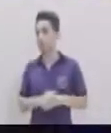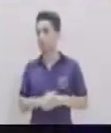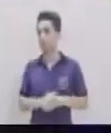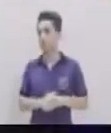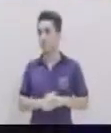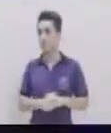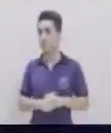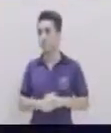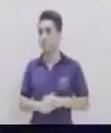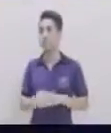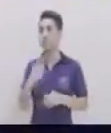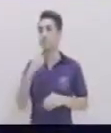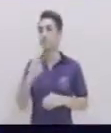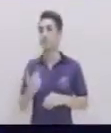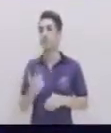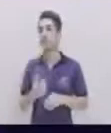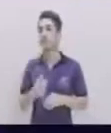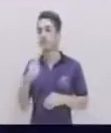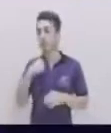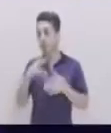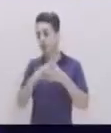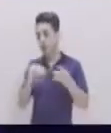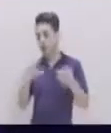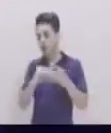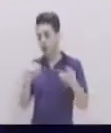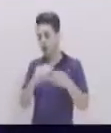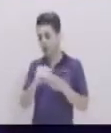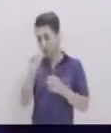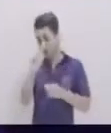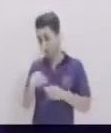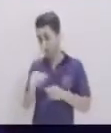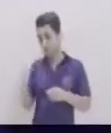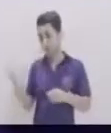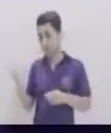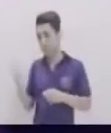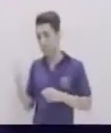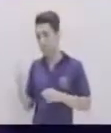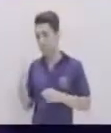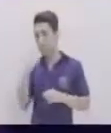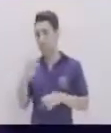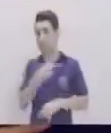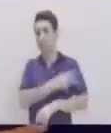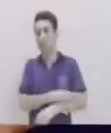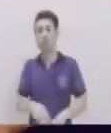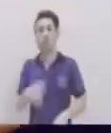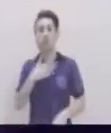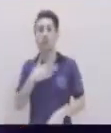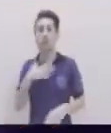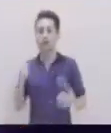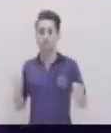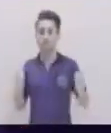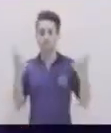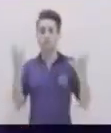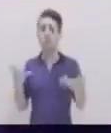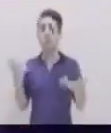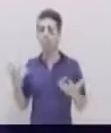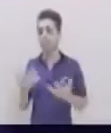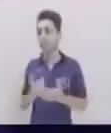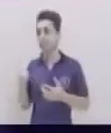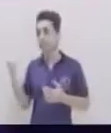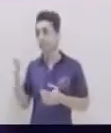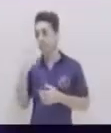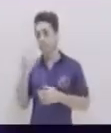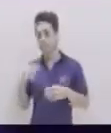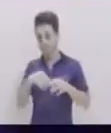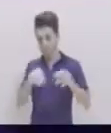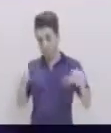la noche. Como les indicaba, les voy a contar una pequeña parte de la historia de nuestra creación en donde nos